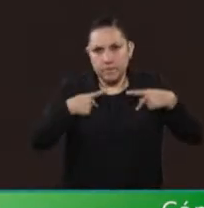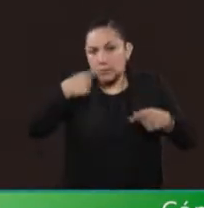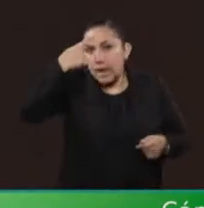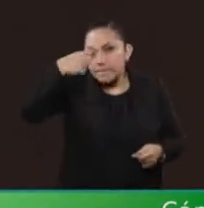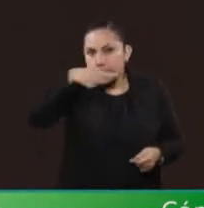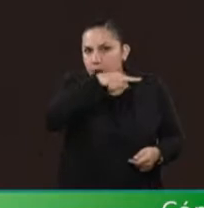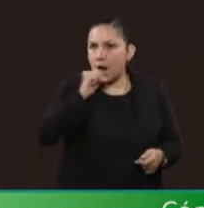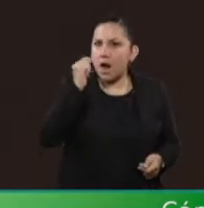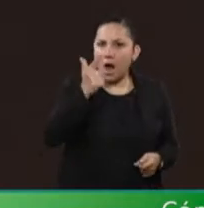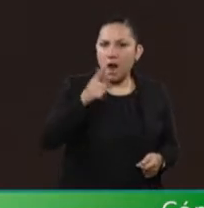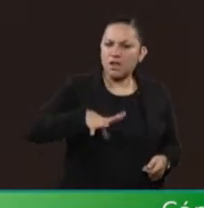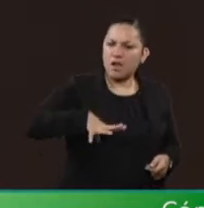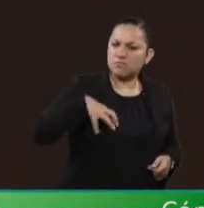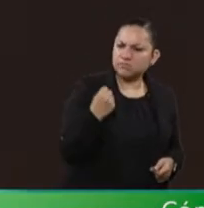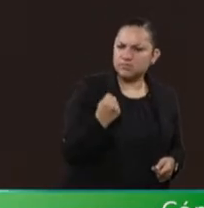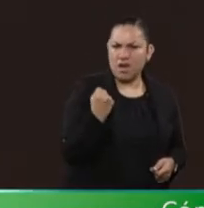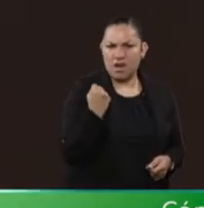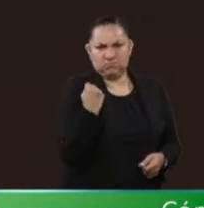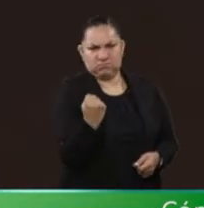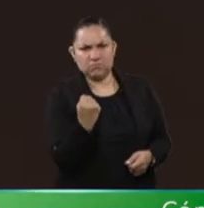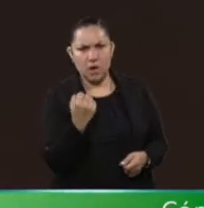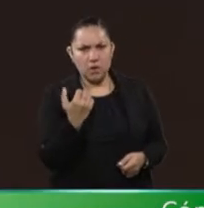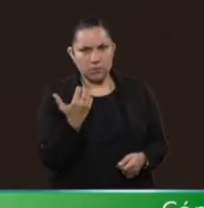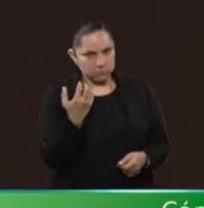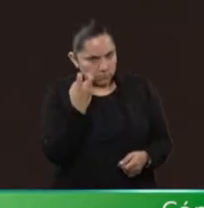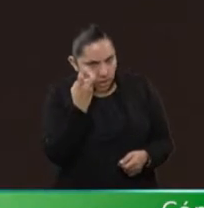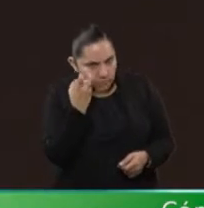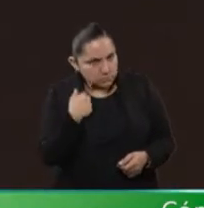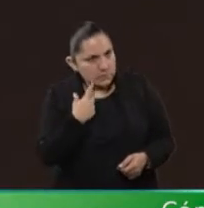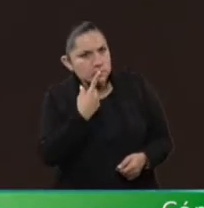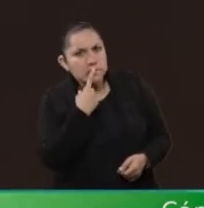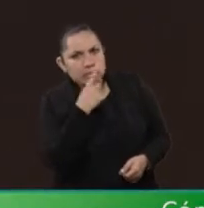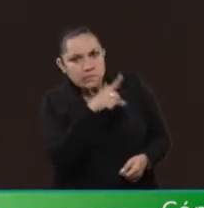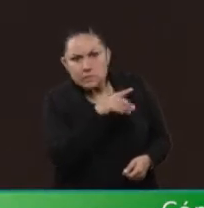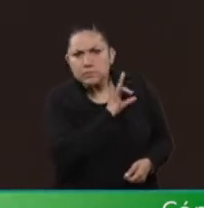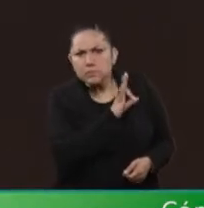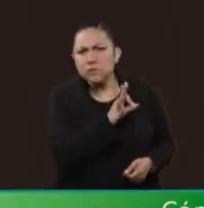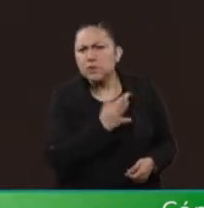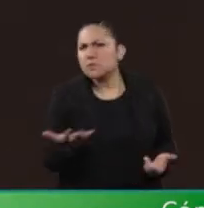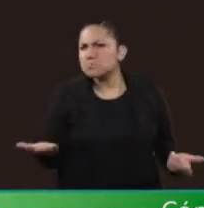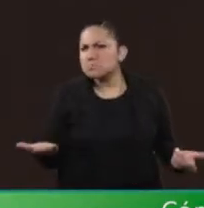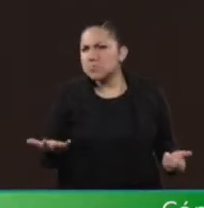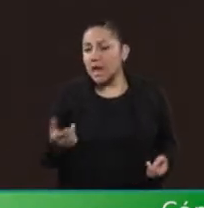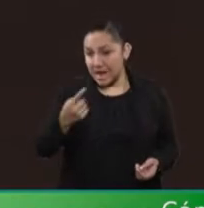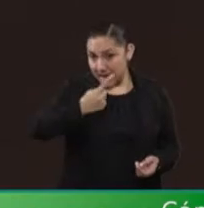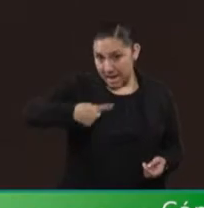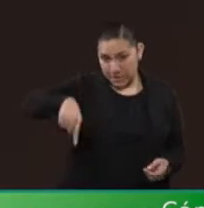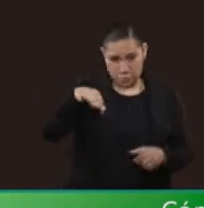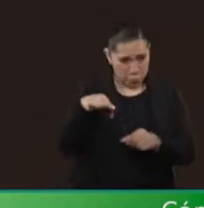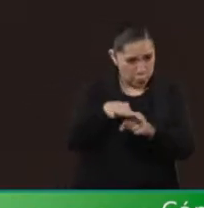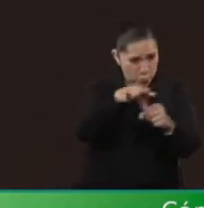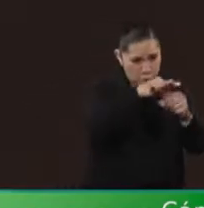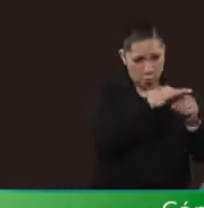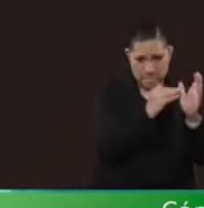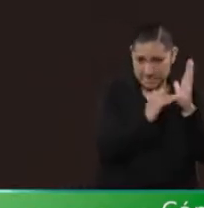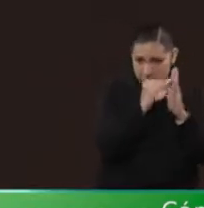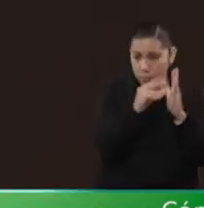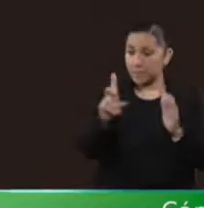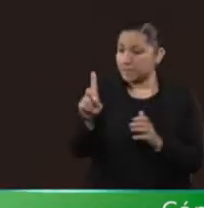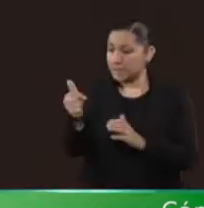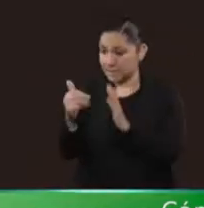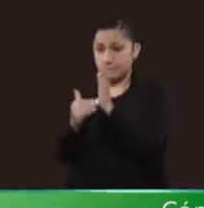8 millones de votos, de los cuales, sí, cierto, 36 millones votaron por ustedes,